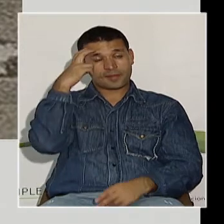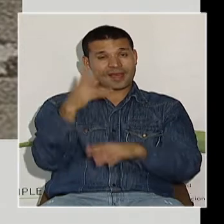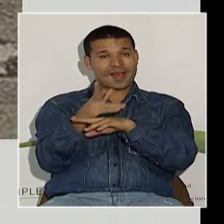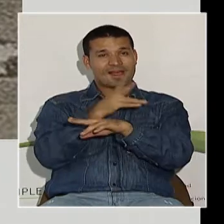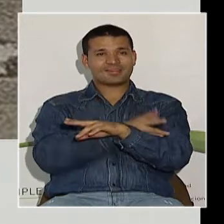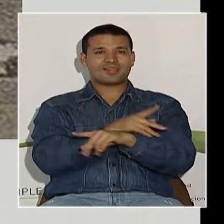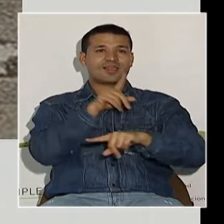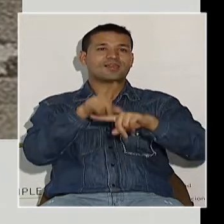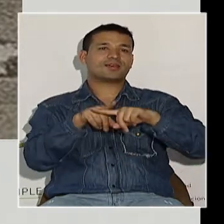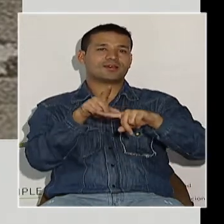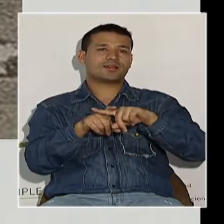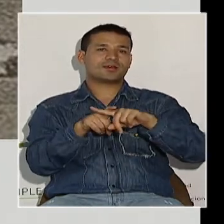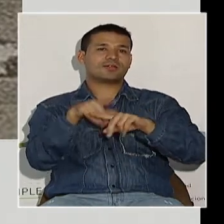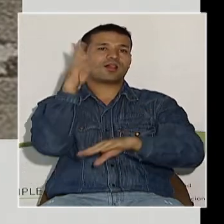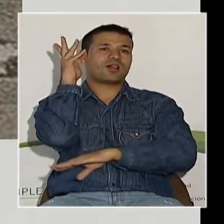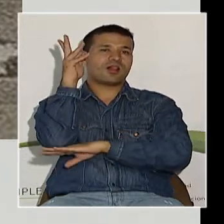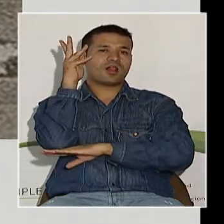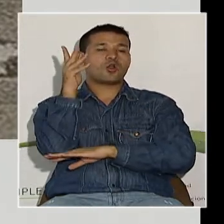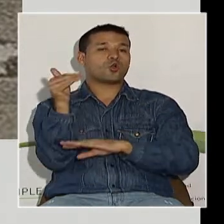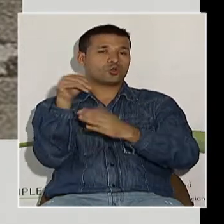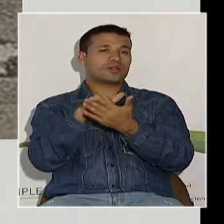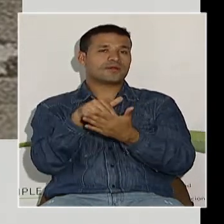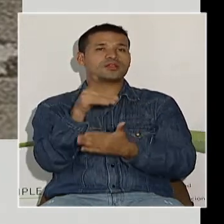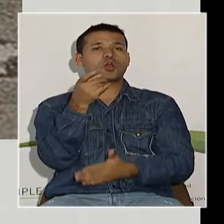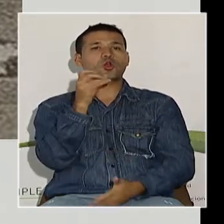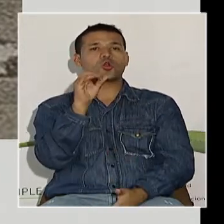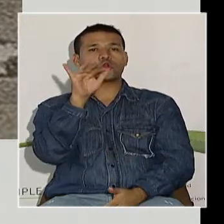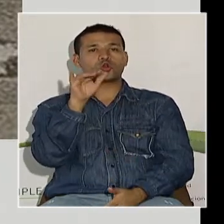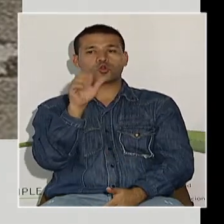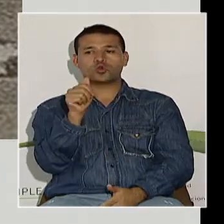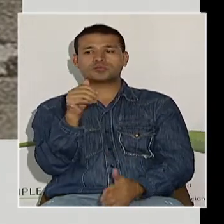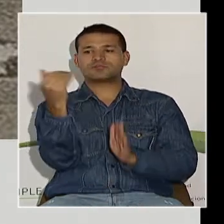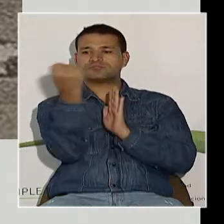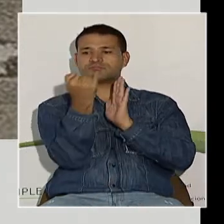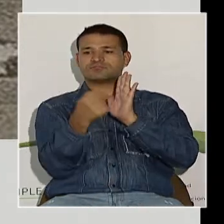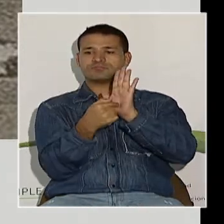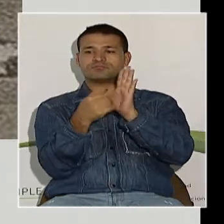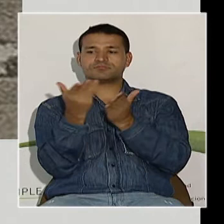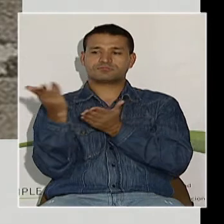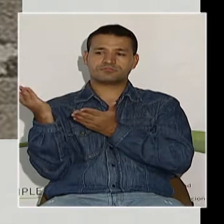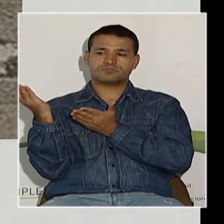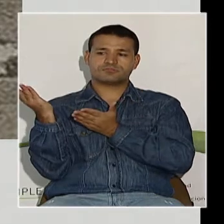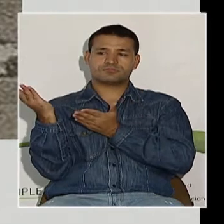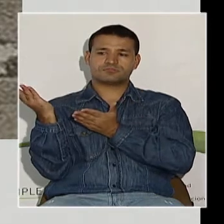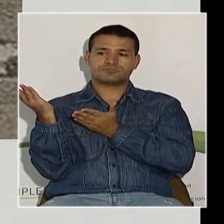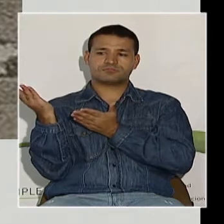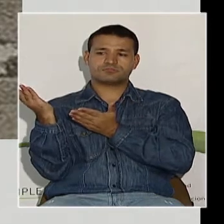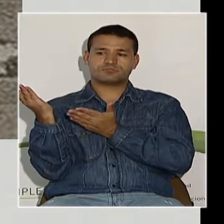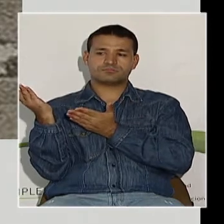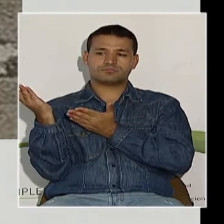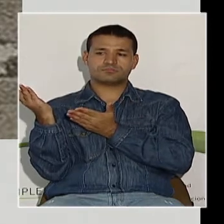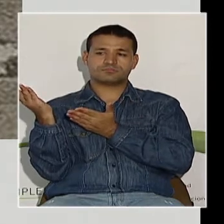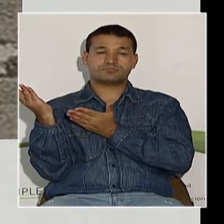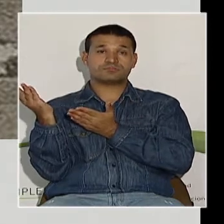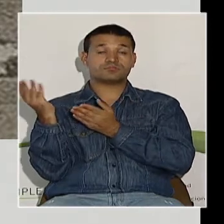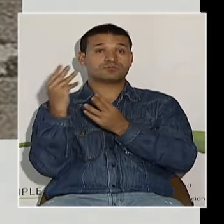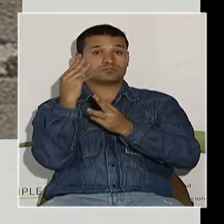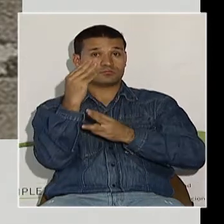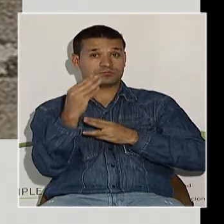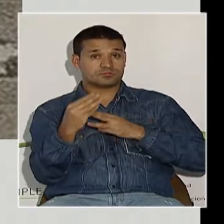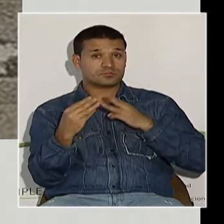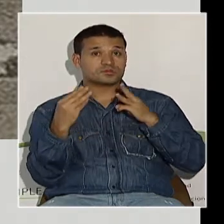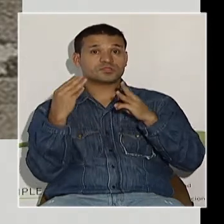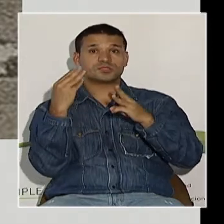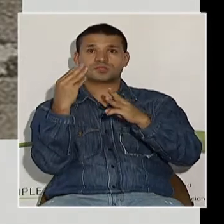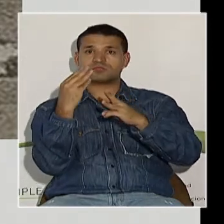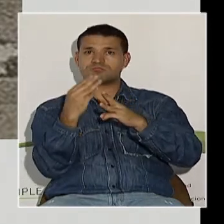dicho. Traigo a Goya porque este grabado nos habla de algo muy claro. En este mundo actual